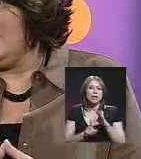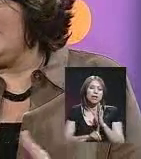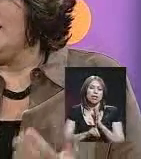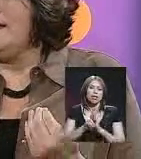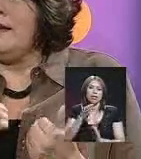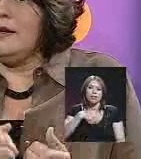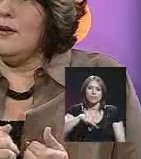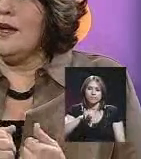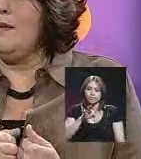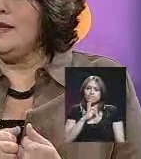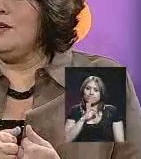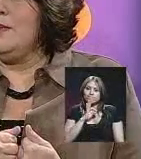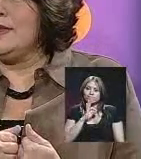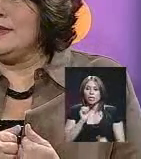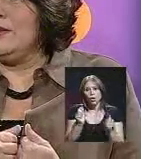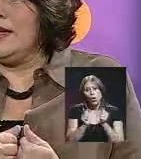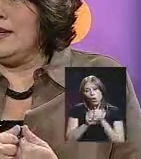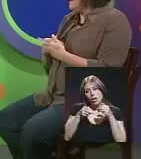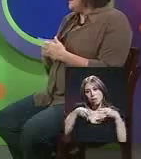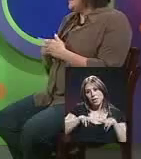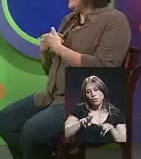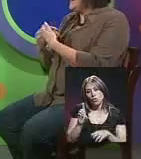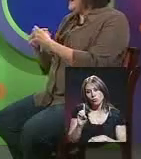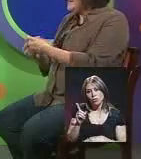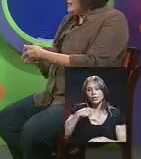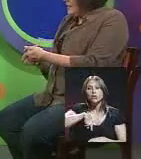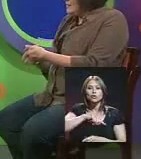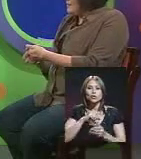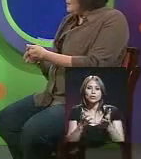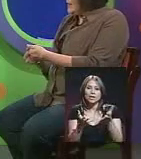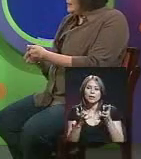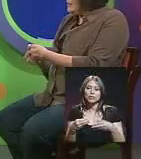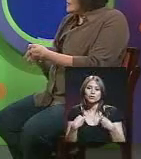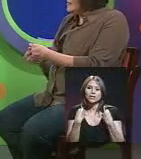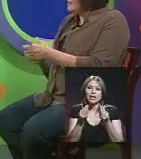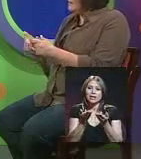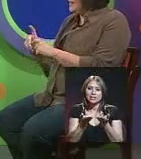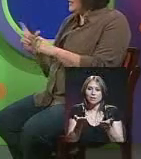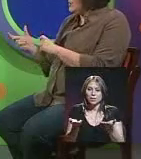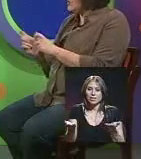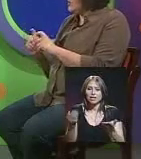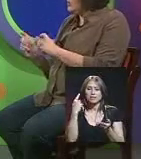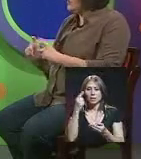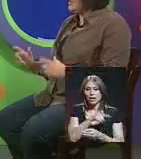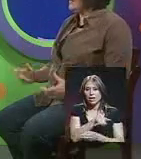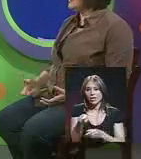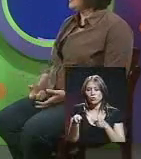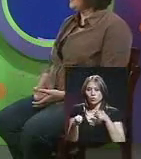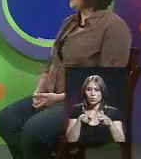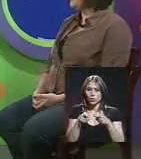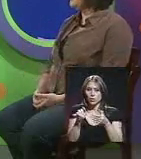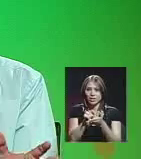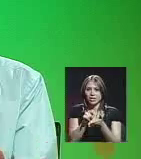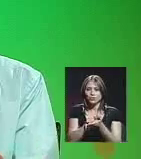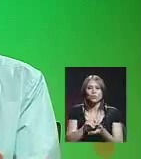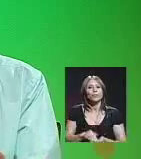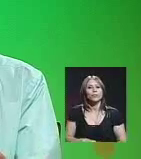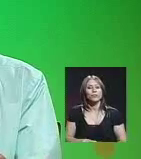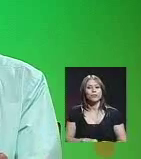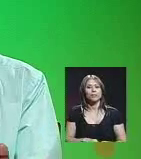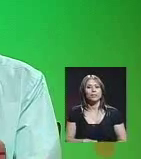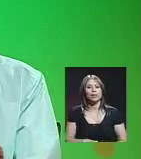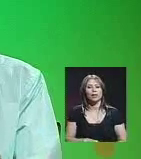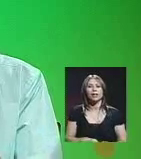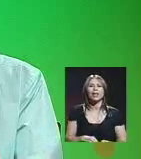frustración. Y con el método, pues lo que queremos es darles las herramientas para que ellos controlen eso. Un poco más puntual,